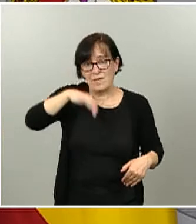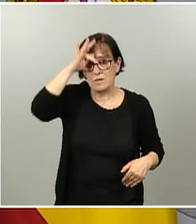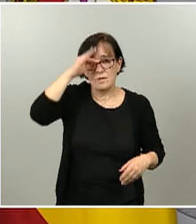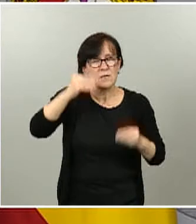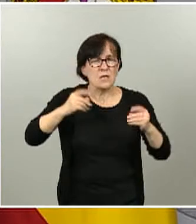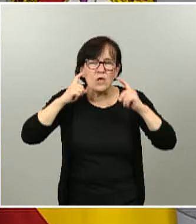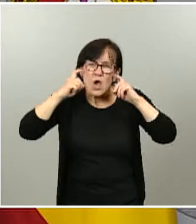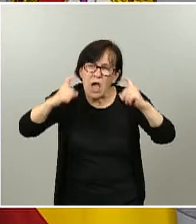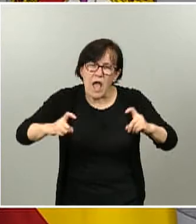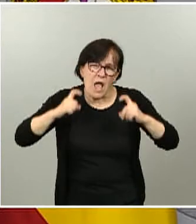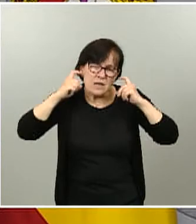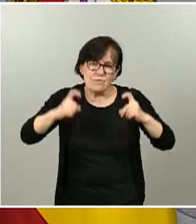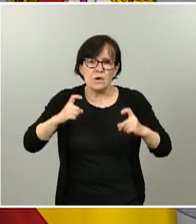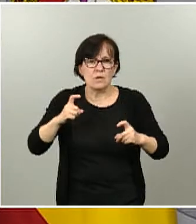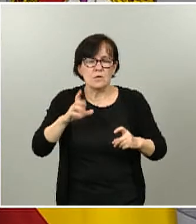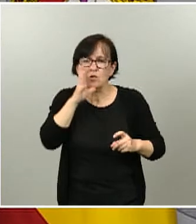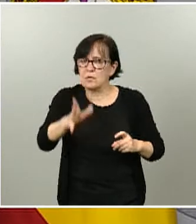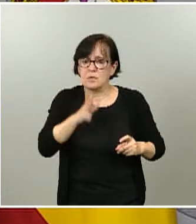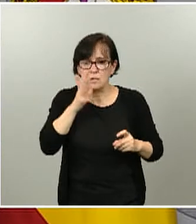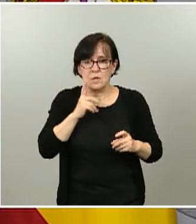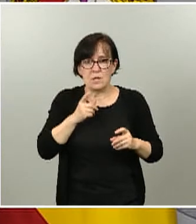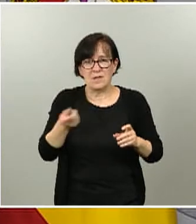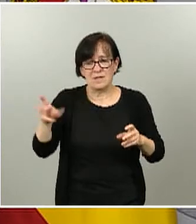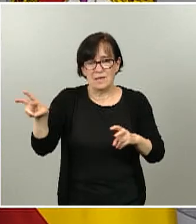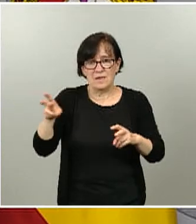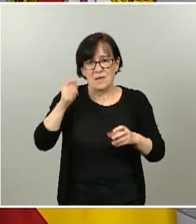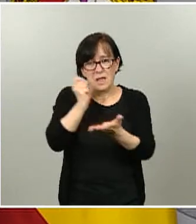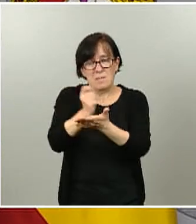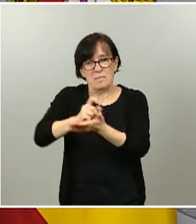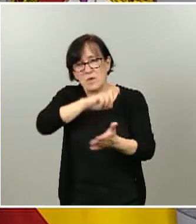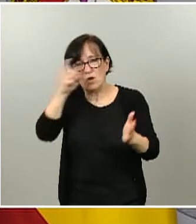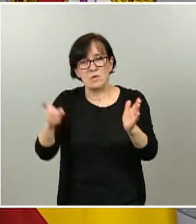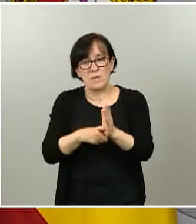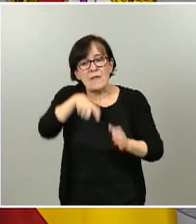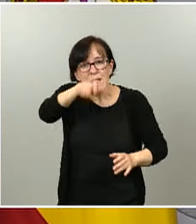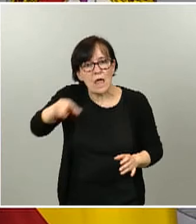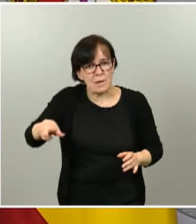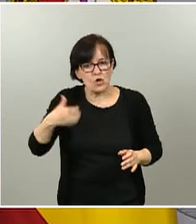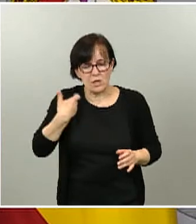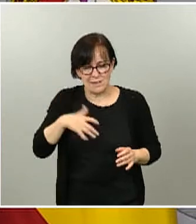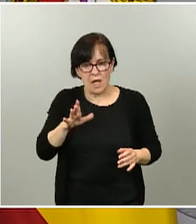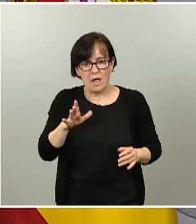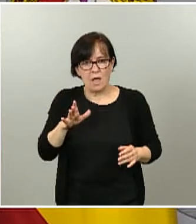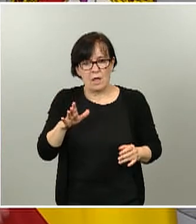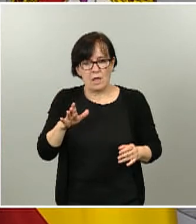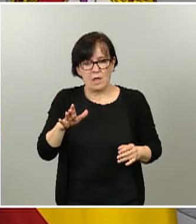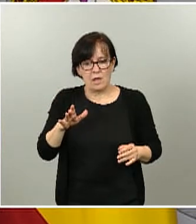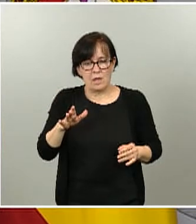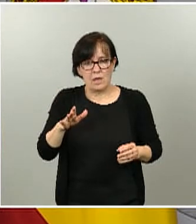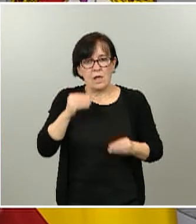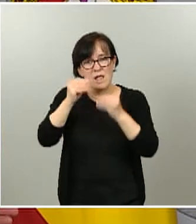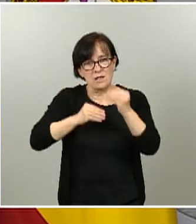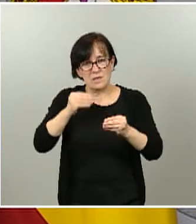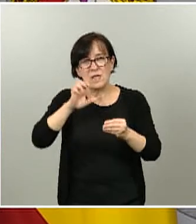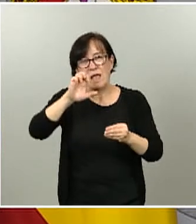extraordinario incorporando al pago a la práctica totalidad de las personas que habían sido incorporadas a un ERTE en